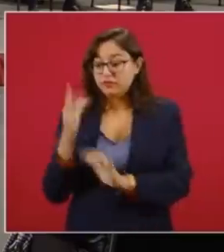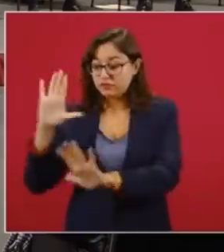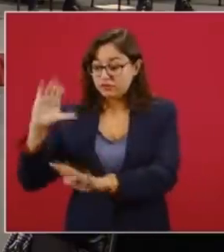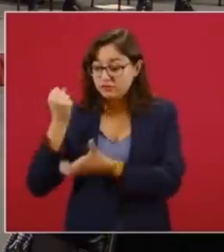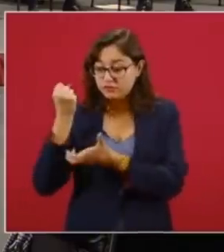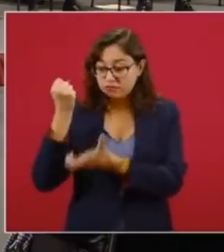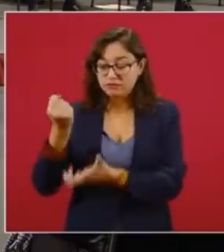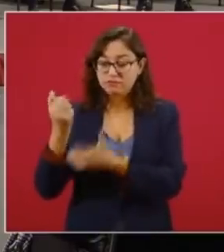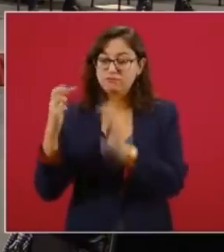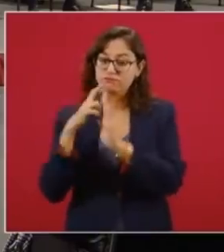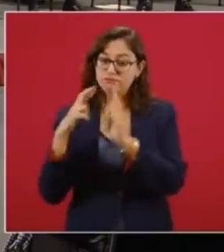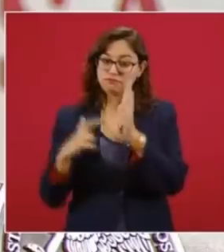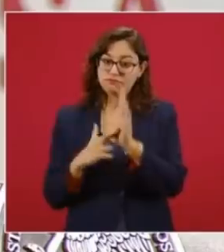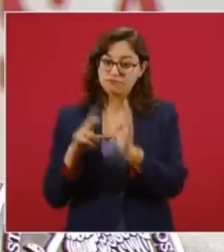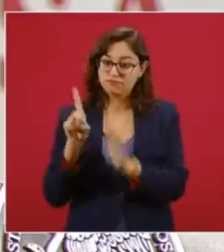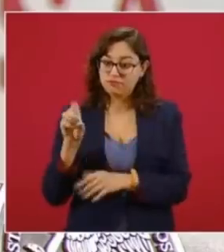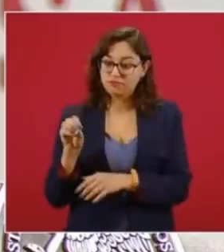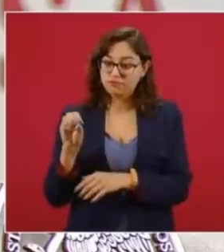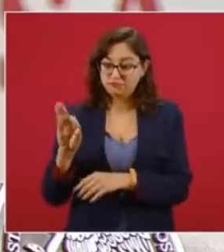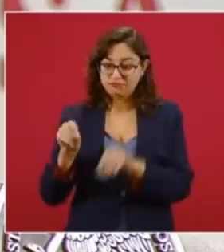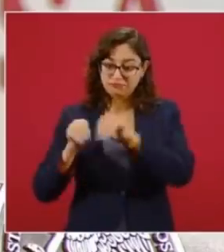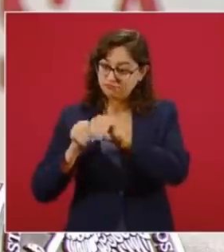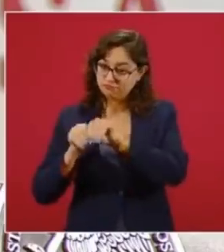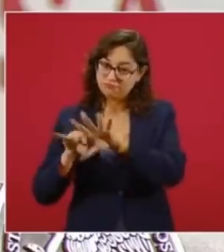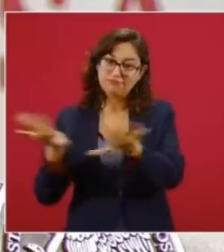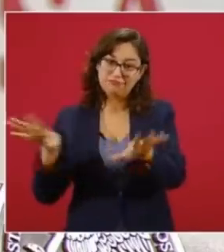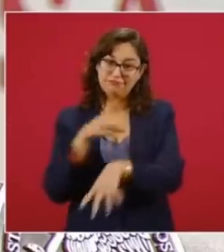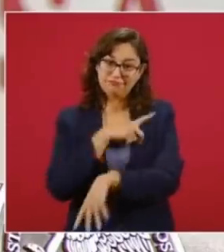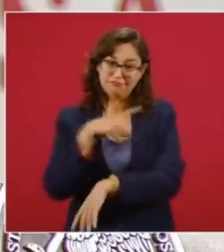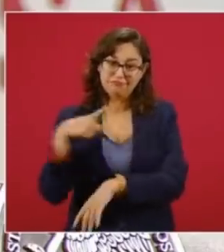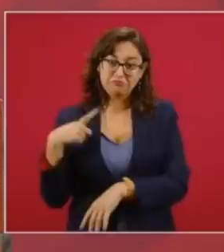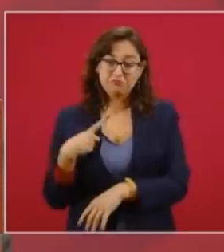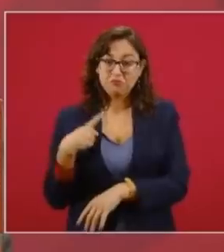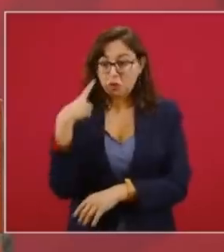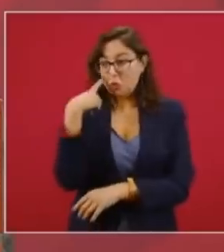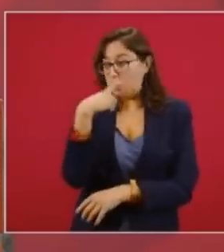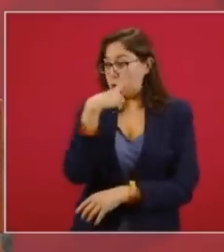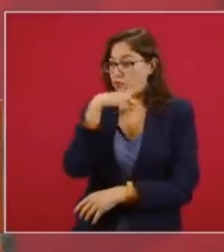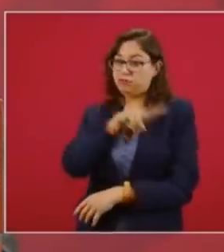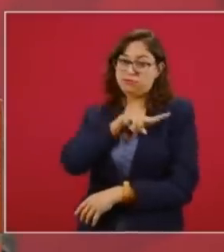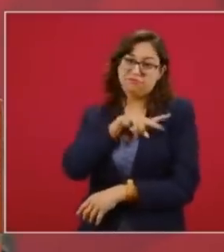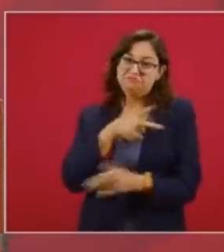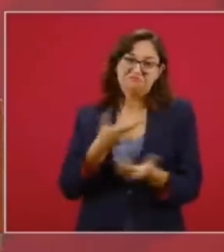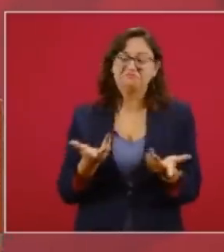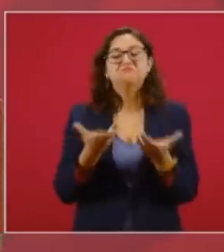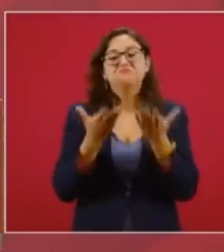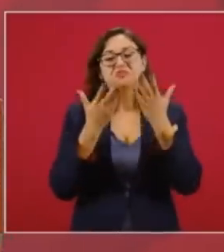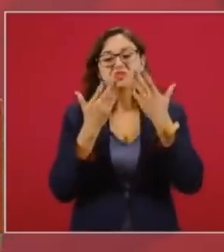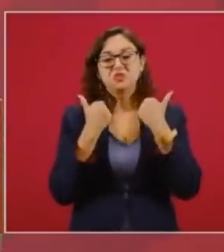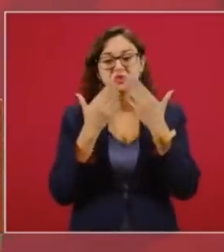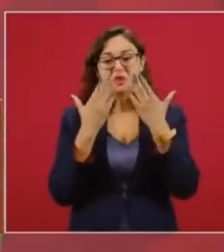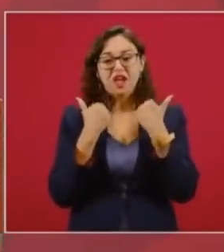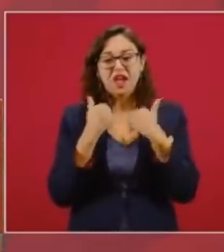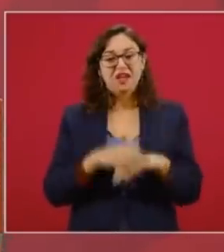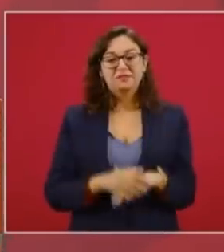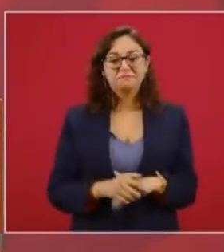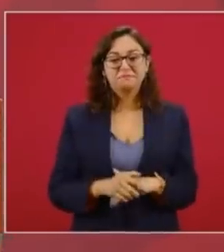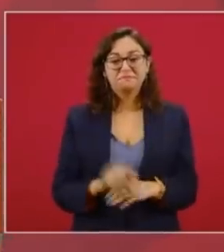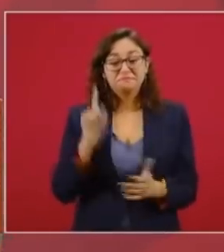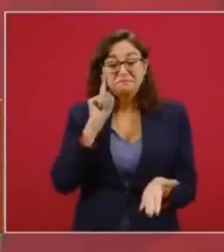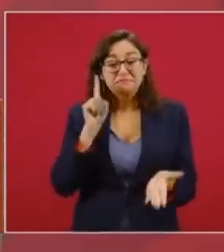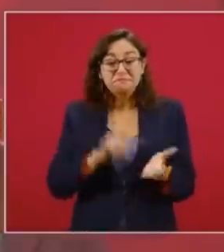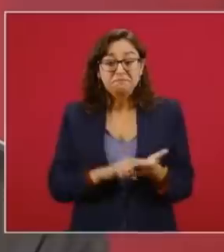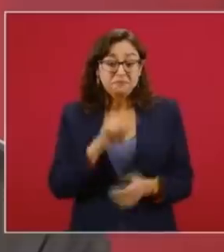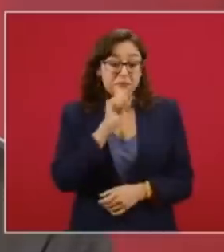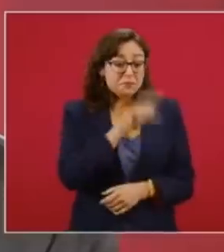Diario Oficial de la Federación. Así es que no hay ningún tema de discrecionalidad. De hecho, hay un poquito más de discrecionalidad a